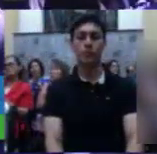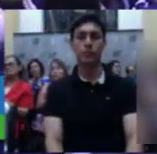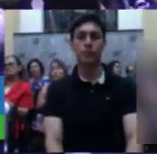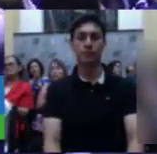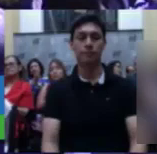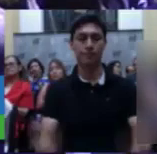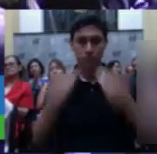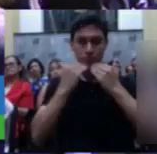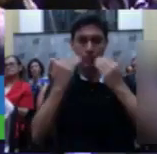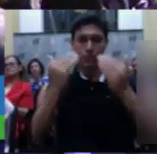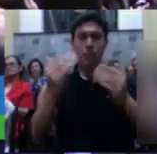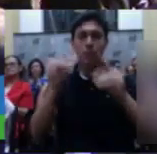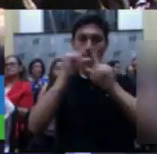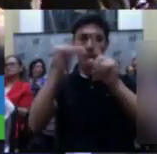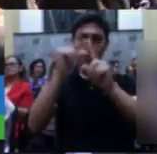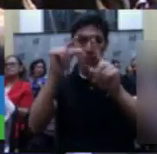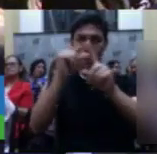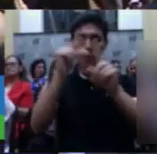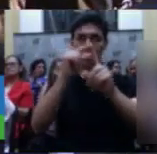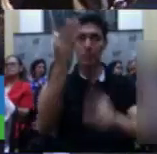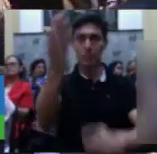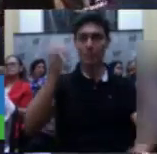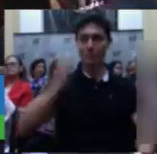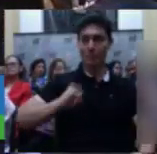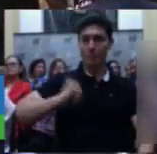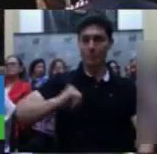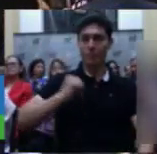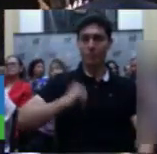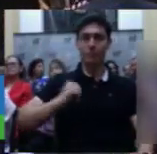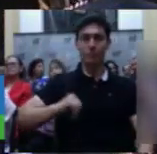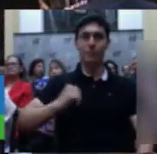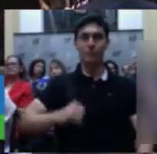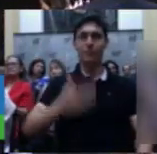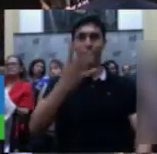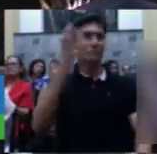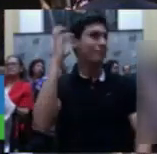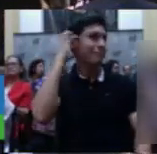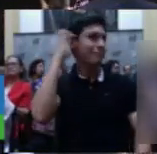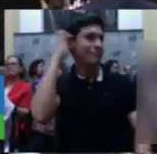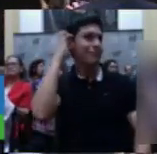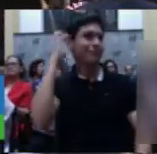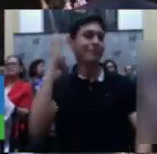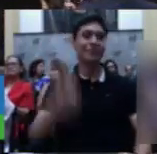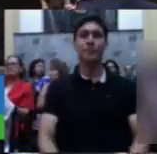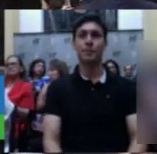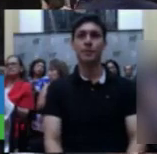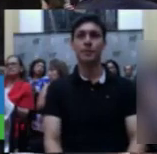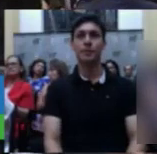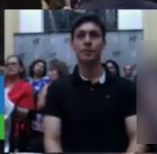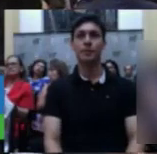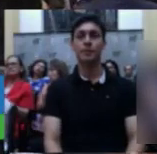Agradecemos las palabras del doctor Jorge Muñoz Wells, alcalde de Miraflores.